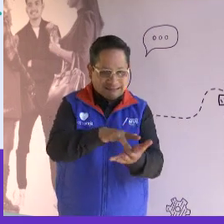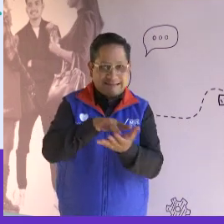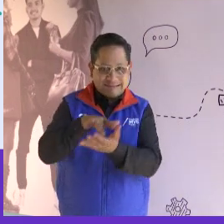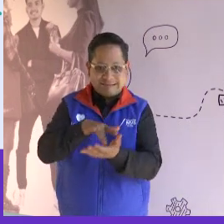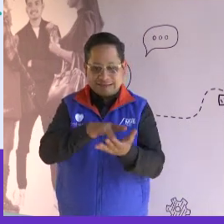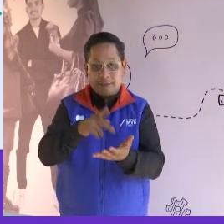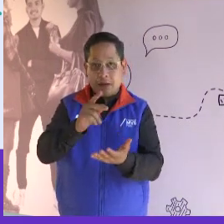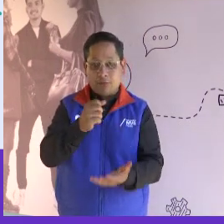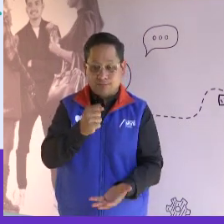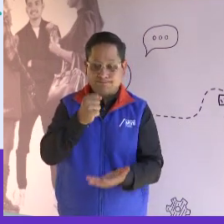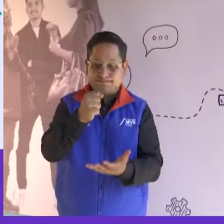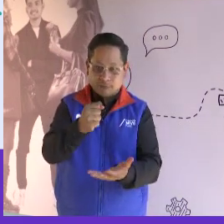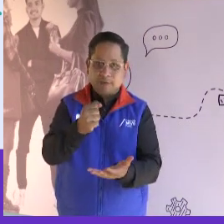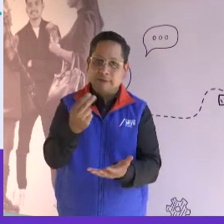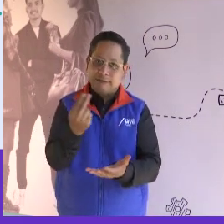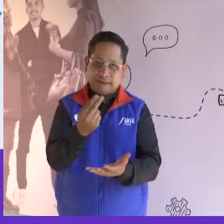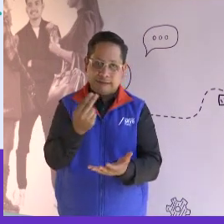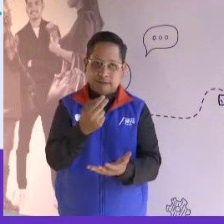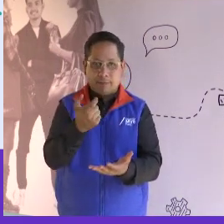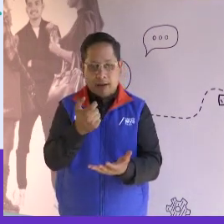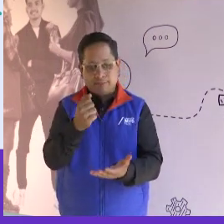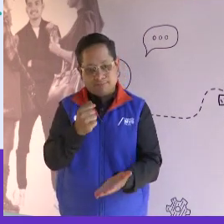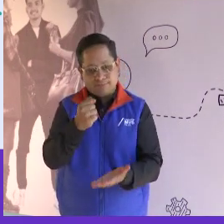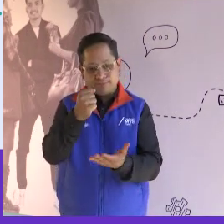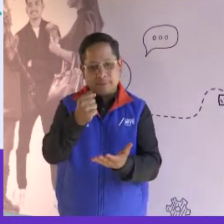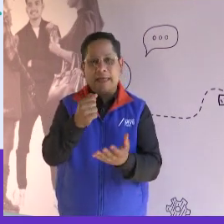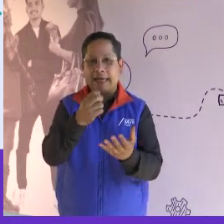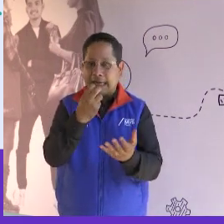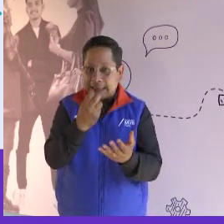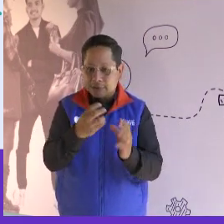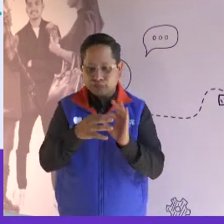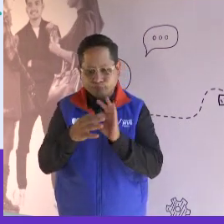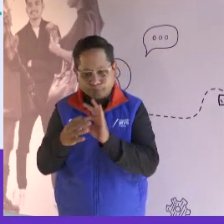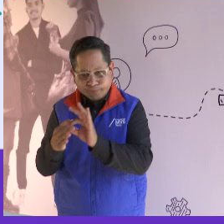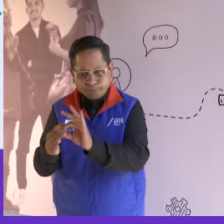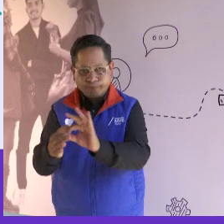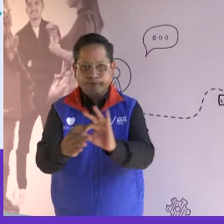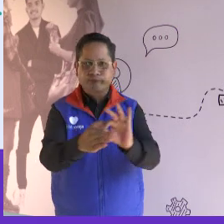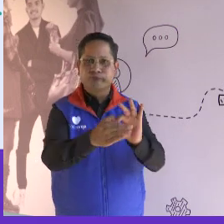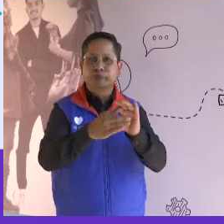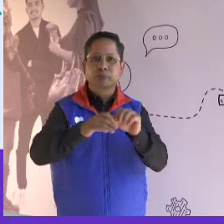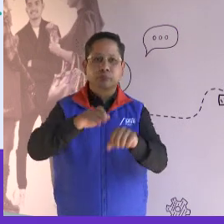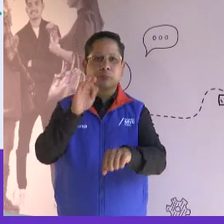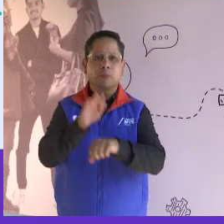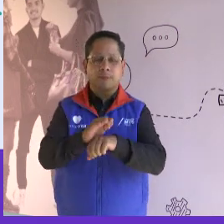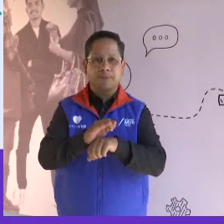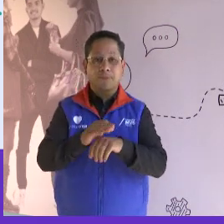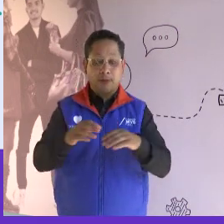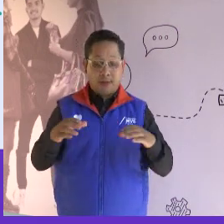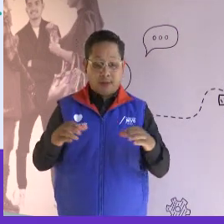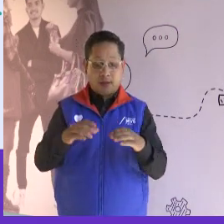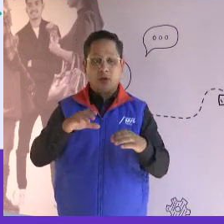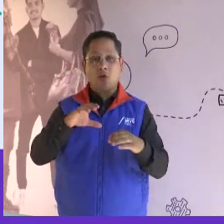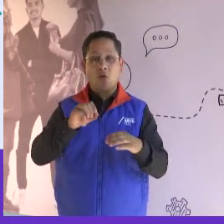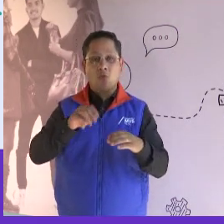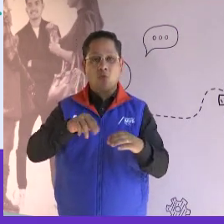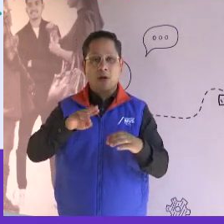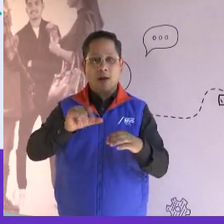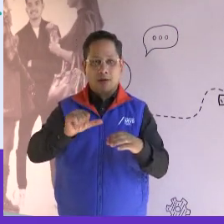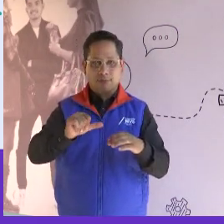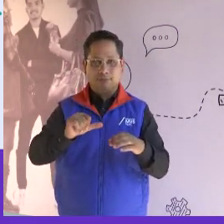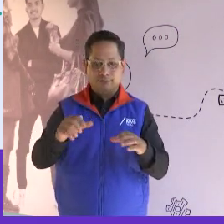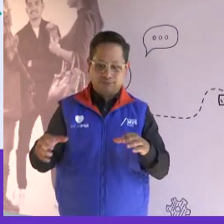súper importante. Hay que invertir para que el trabajo en red funcione, ¿no? Y bueno, por ejemplo, Comunalia, pues es una red de fundaciones y nosotros somos